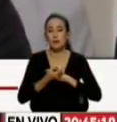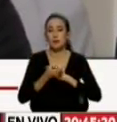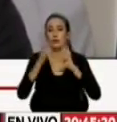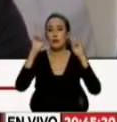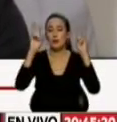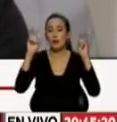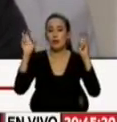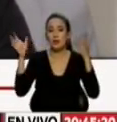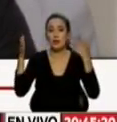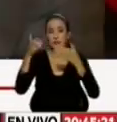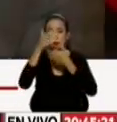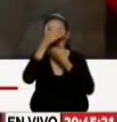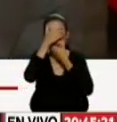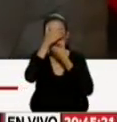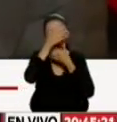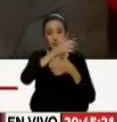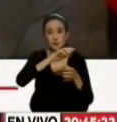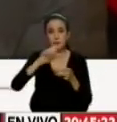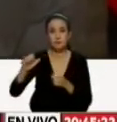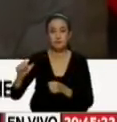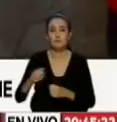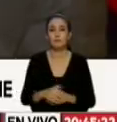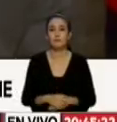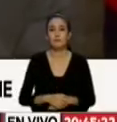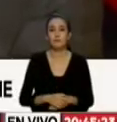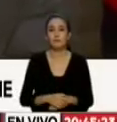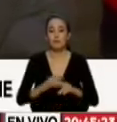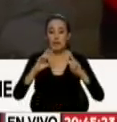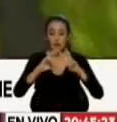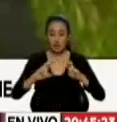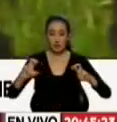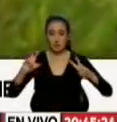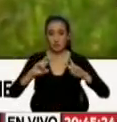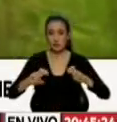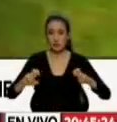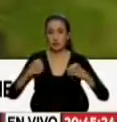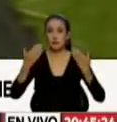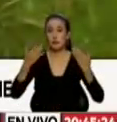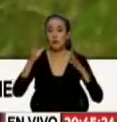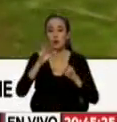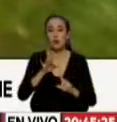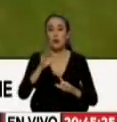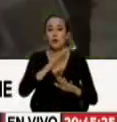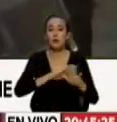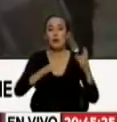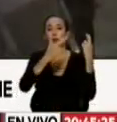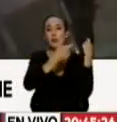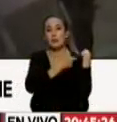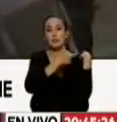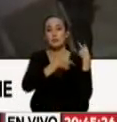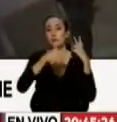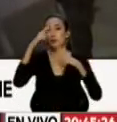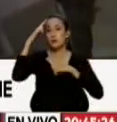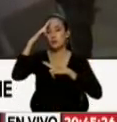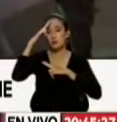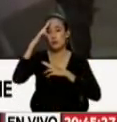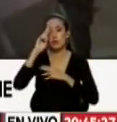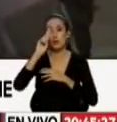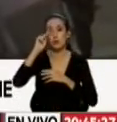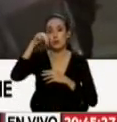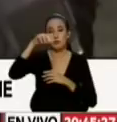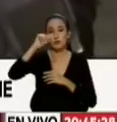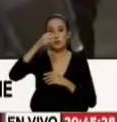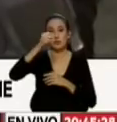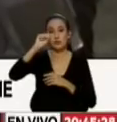presunto delito de secuestro. La investigación estará a cargo de las unidades especializadas de la policía, como la UNACE, que investiga